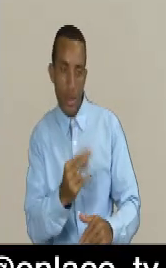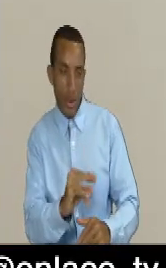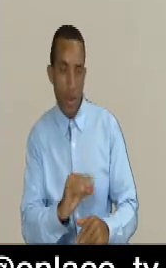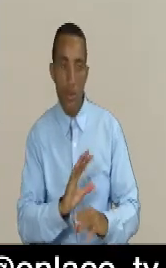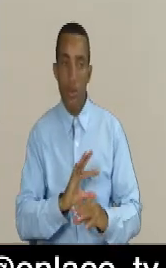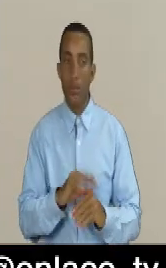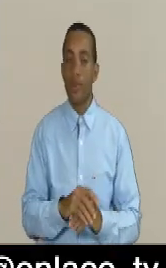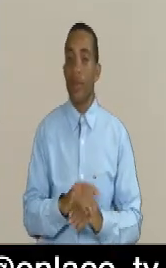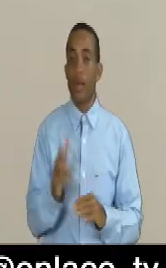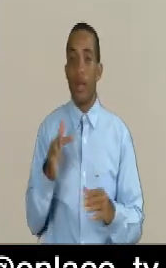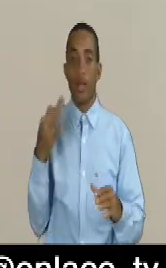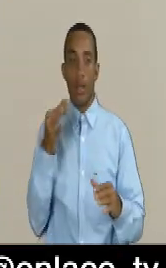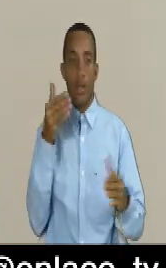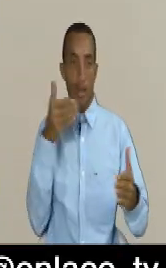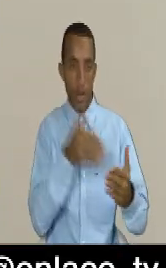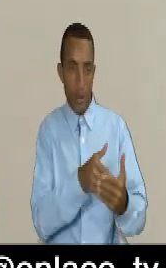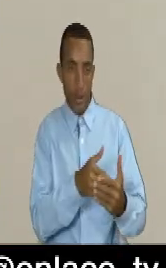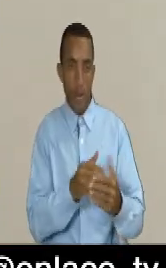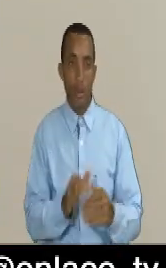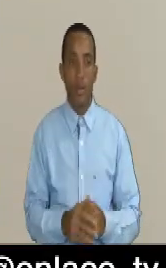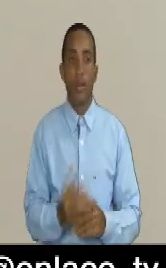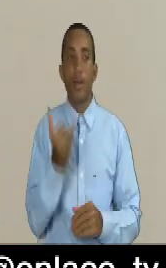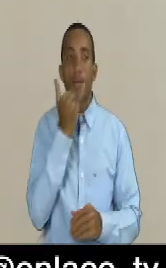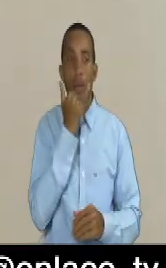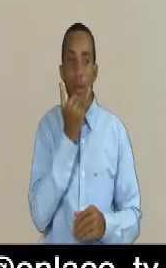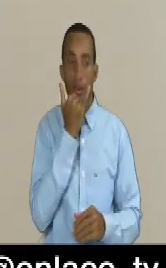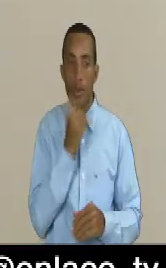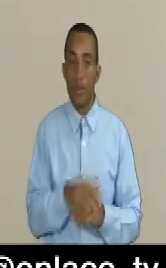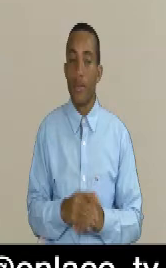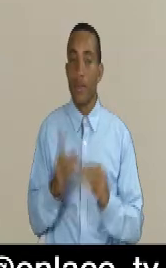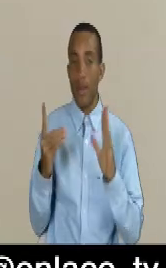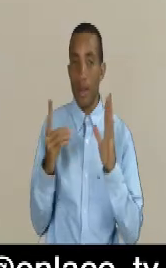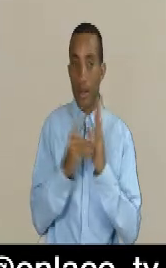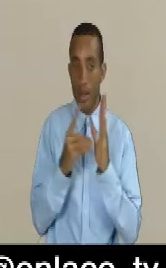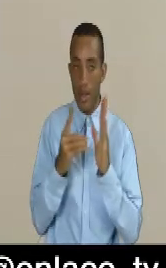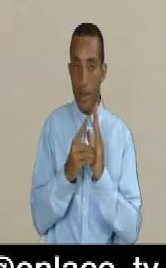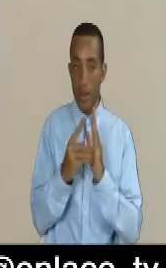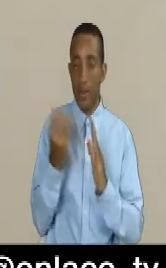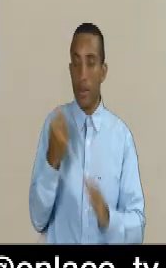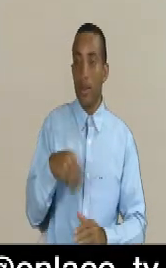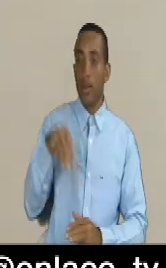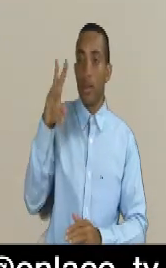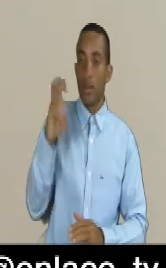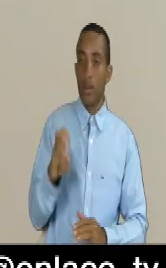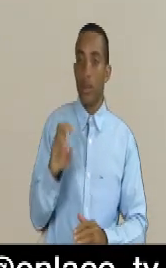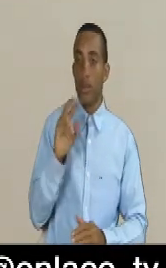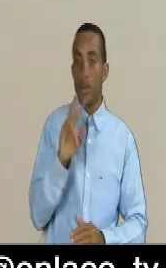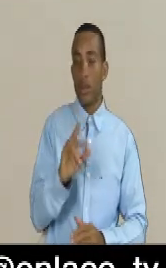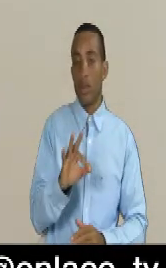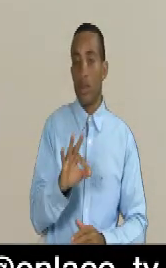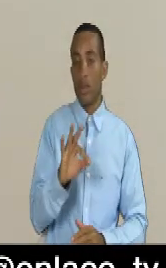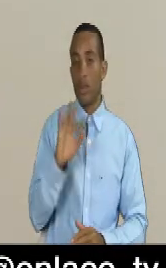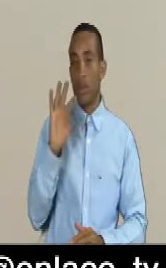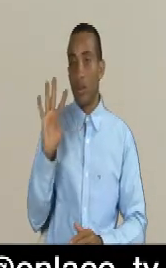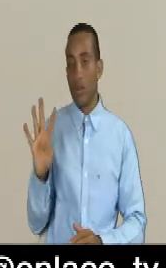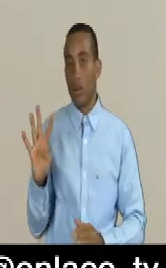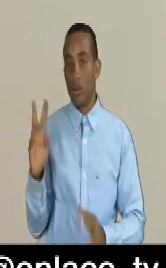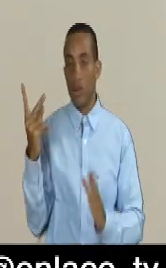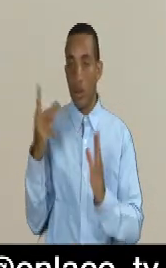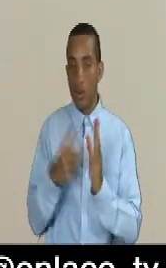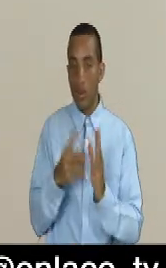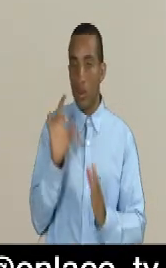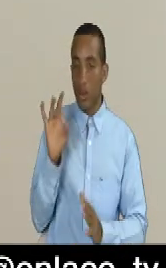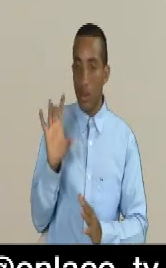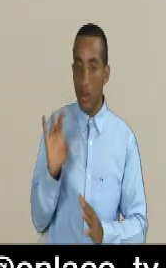de una acción de tutela. Lo que sucede es que existe un decreto, que es el 1834 del 2015, que establece que cuando